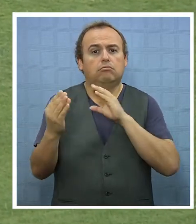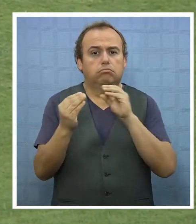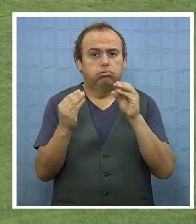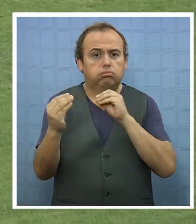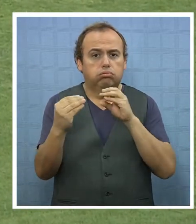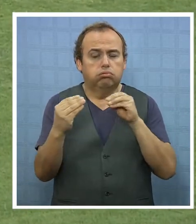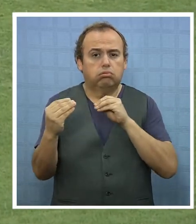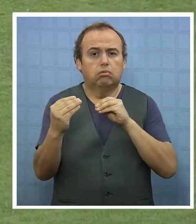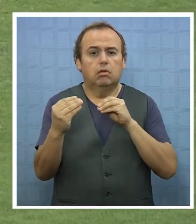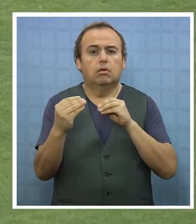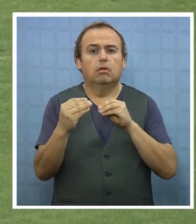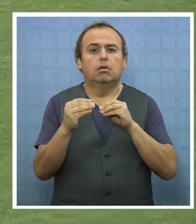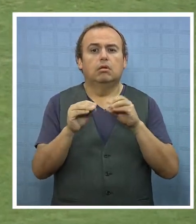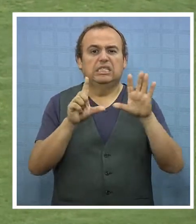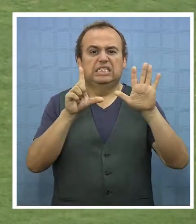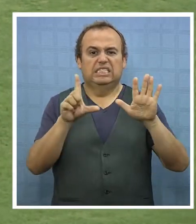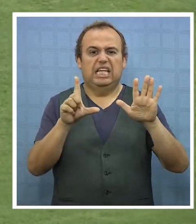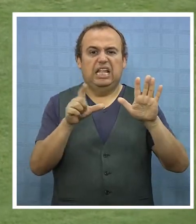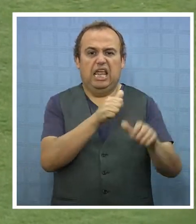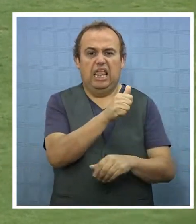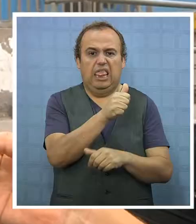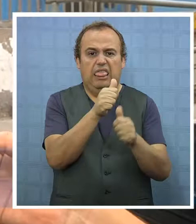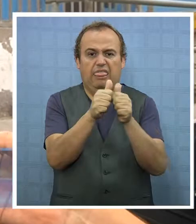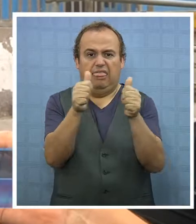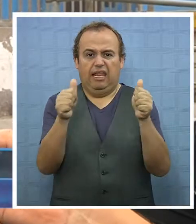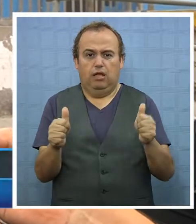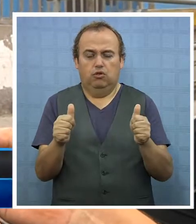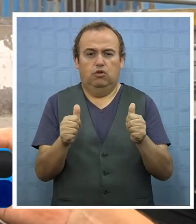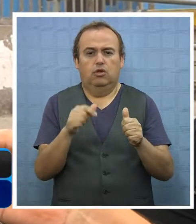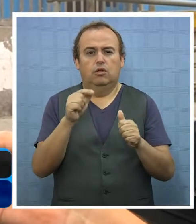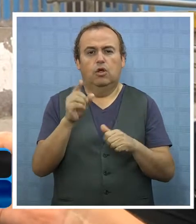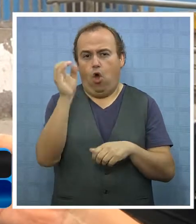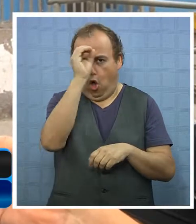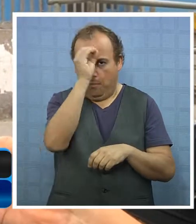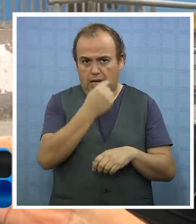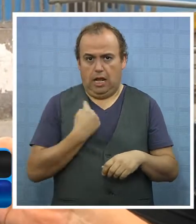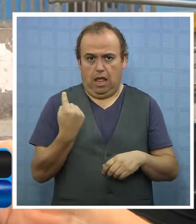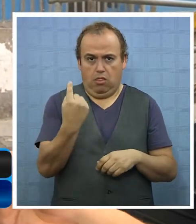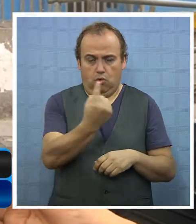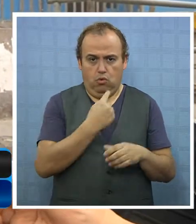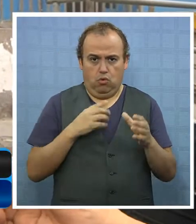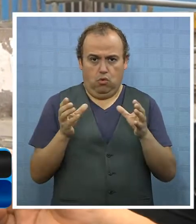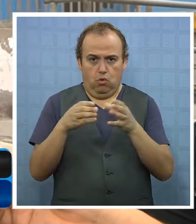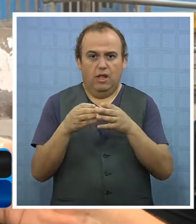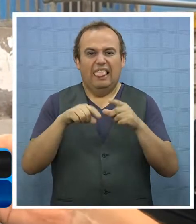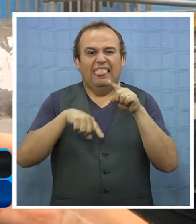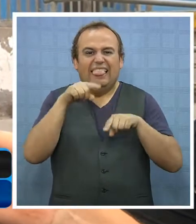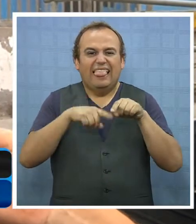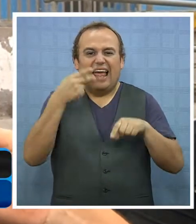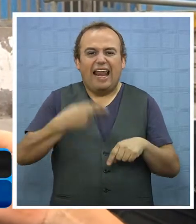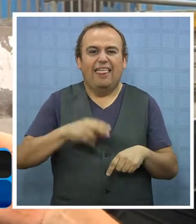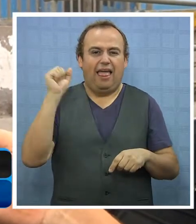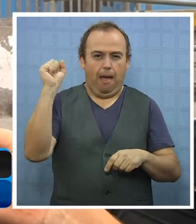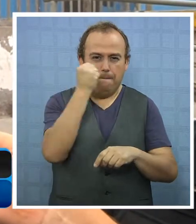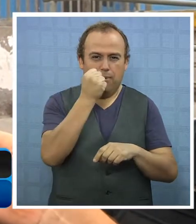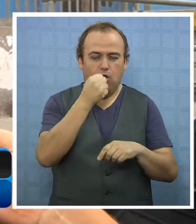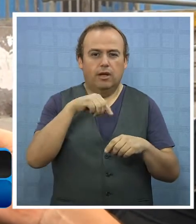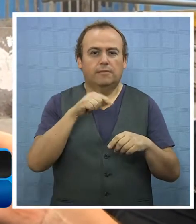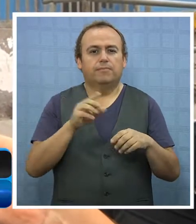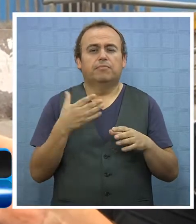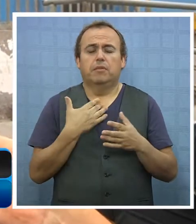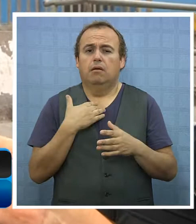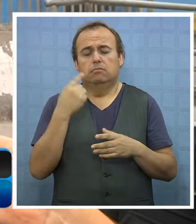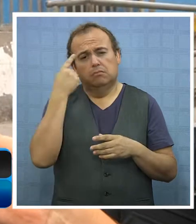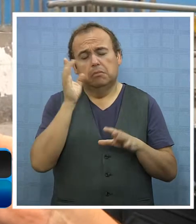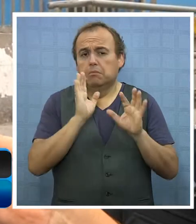caso con los siete directores, más o menos la opinión de todos nosotros, los que conformamos Tierra Campeones, es muy similar,